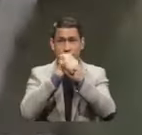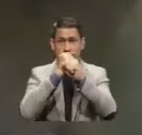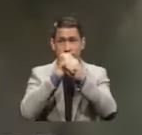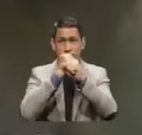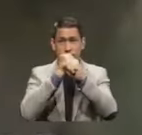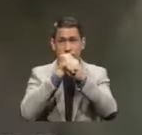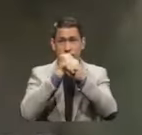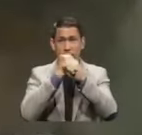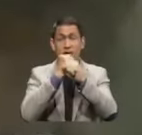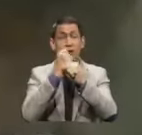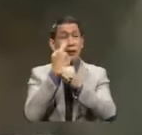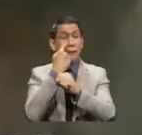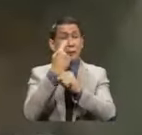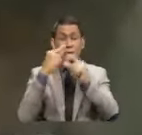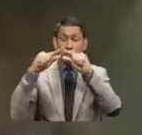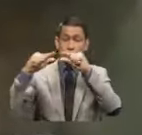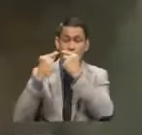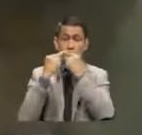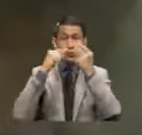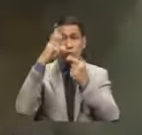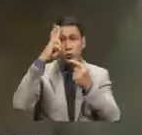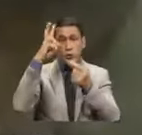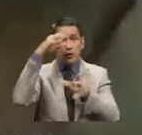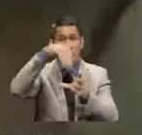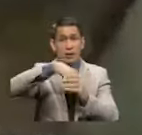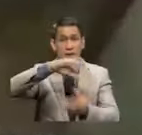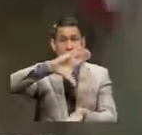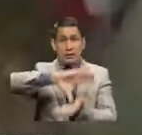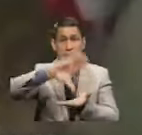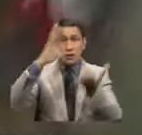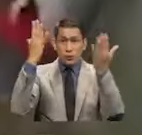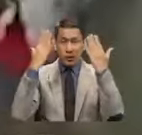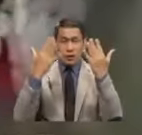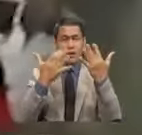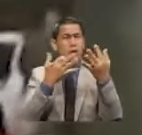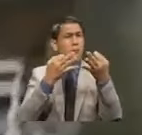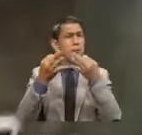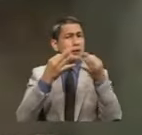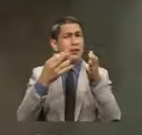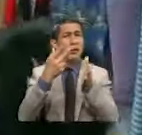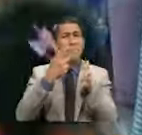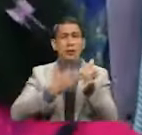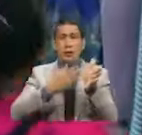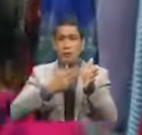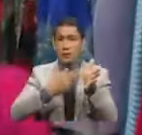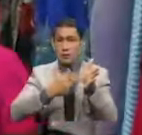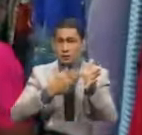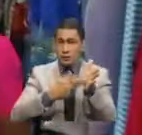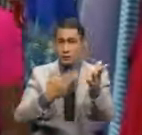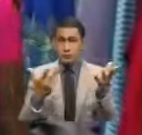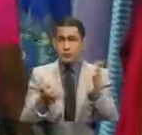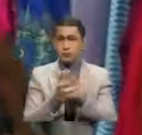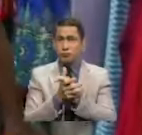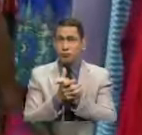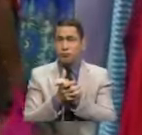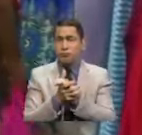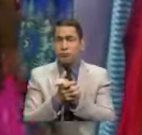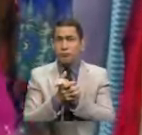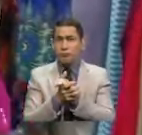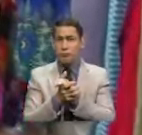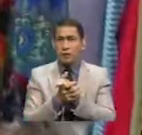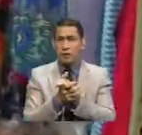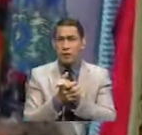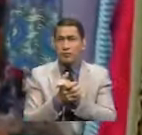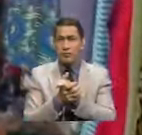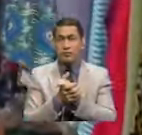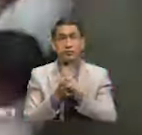que actúan en la bahía una vez más hacen de las suyas. Les contaremos qué fue lo que ocurrió en la última ocasión, quiénes los